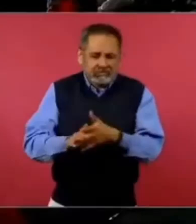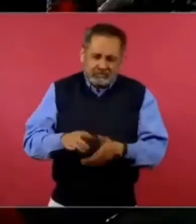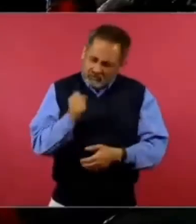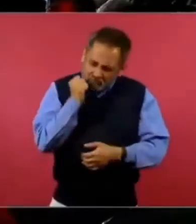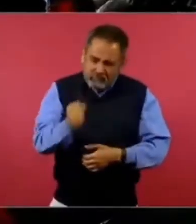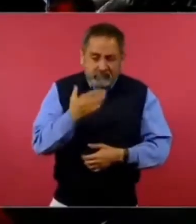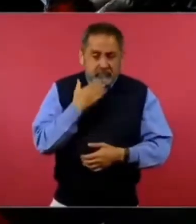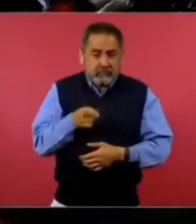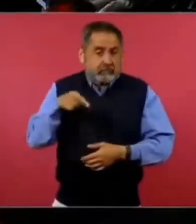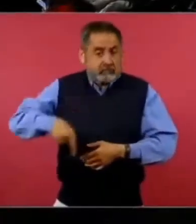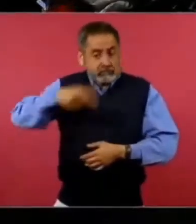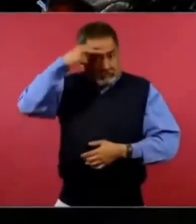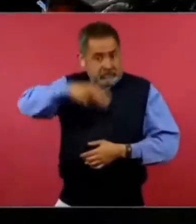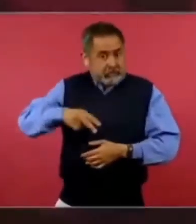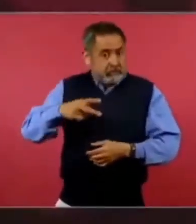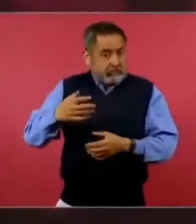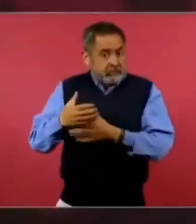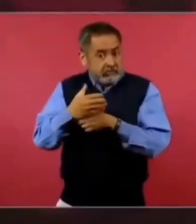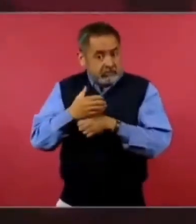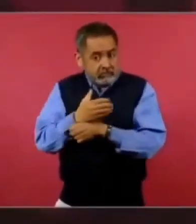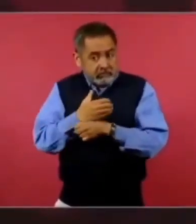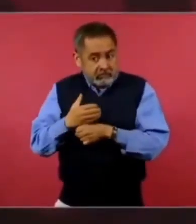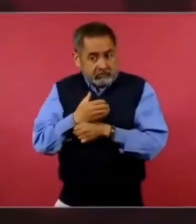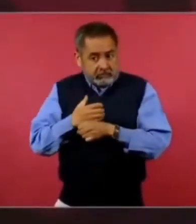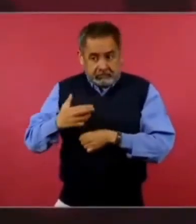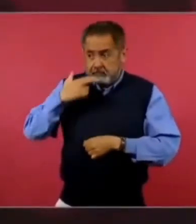Coatepec, ¿no?